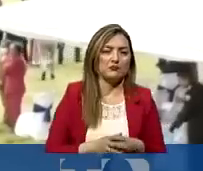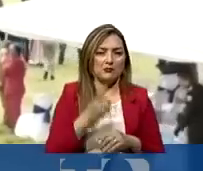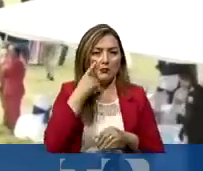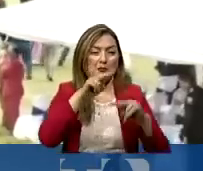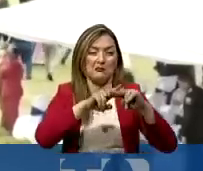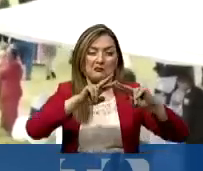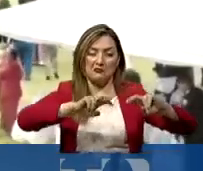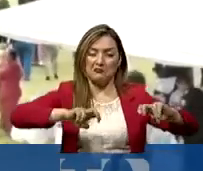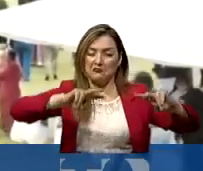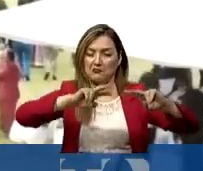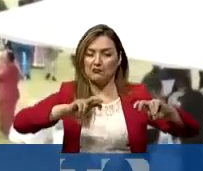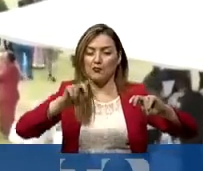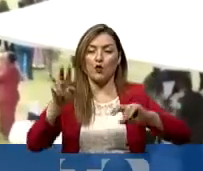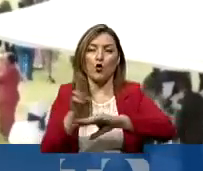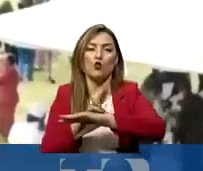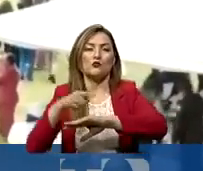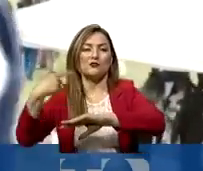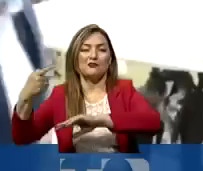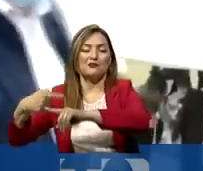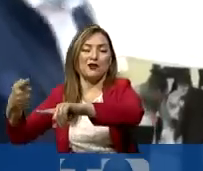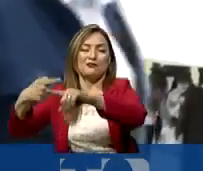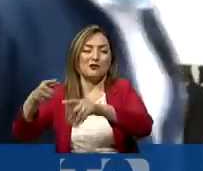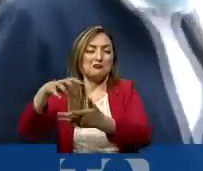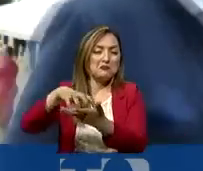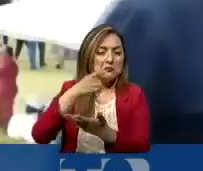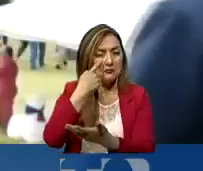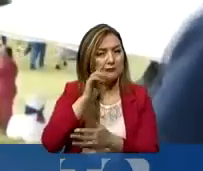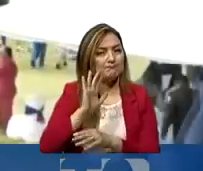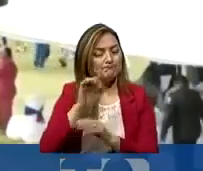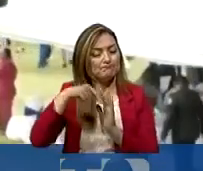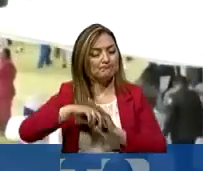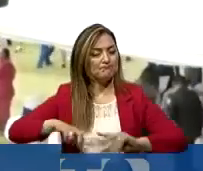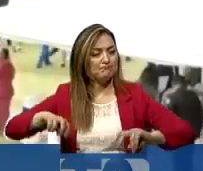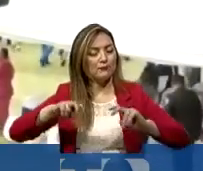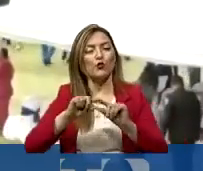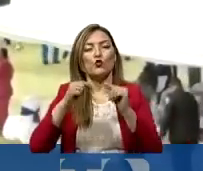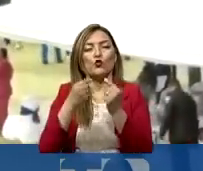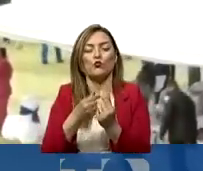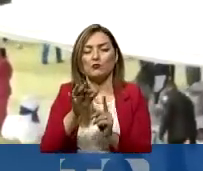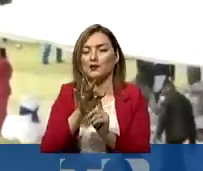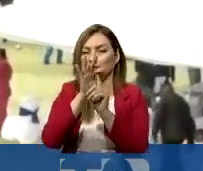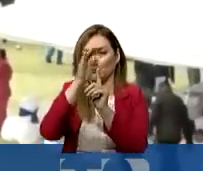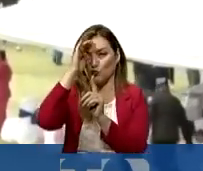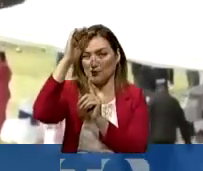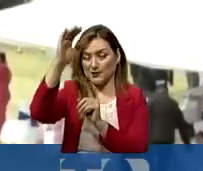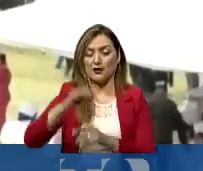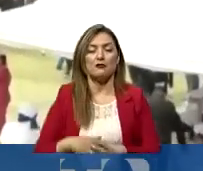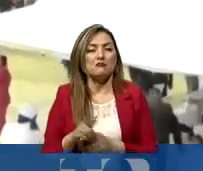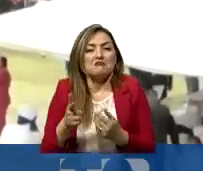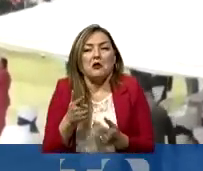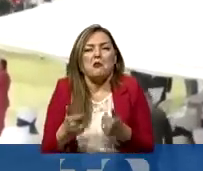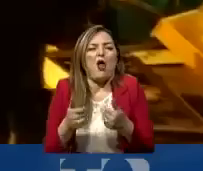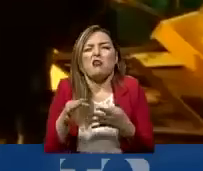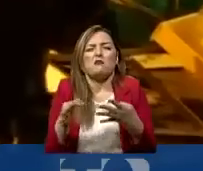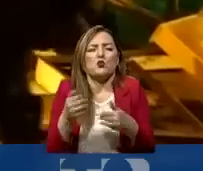de los mismos artefactos que están utilizando en otras provincias. Dentro de eso, el peritaje técnico del Grupo Intervención y Rescate nos permitirá saber qué tipo de artefacto